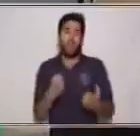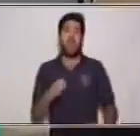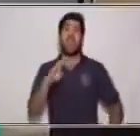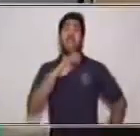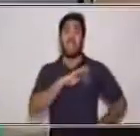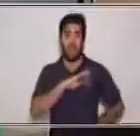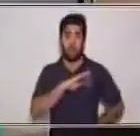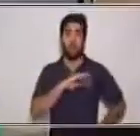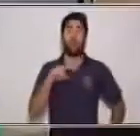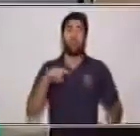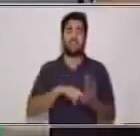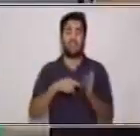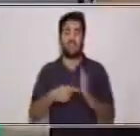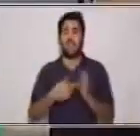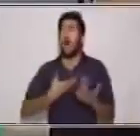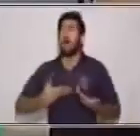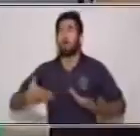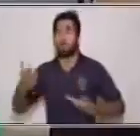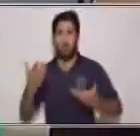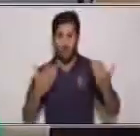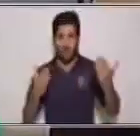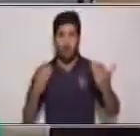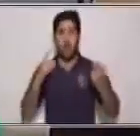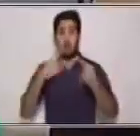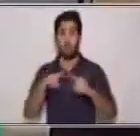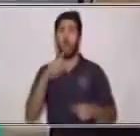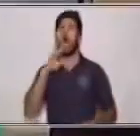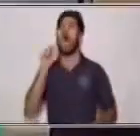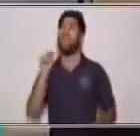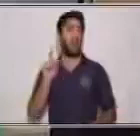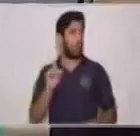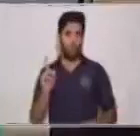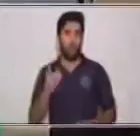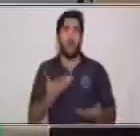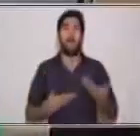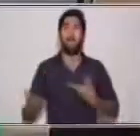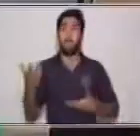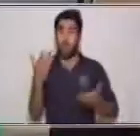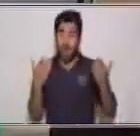que es un poema cantado, ¿sí? Esto es